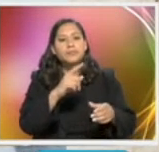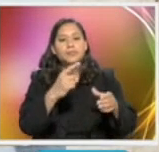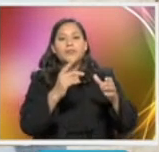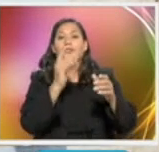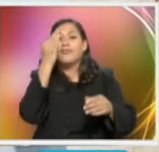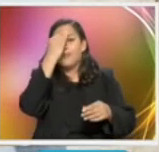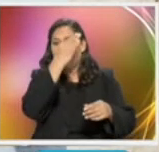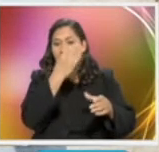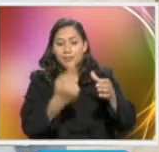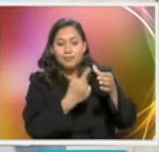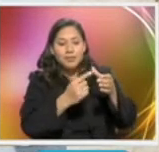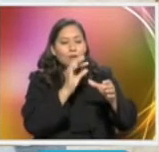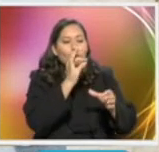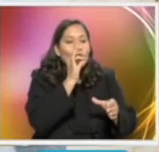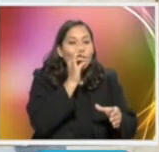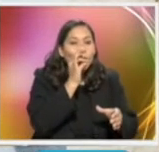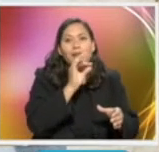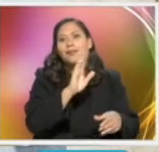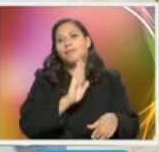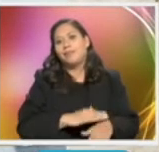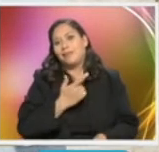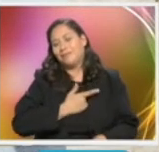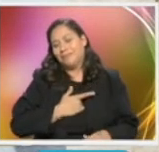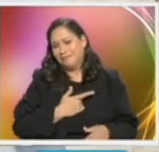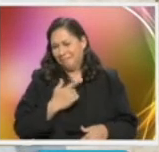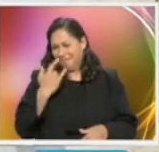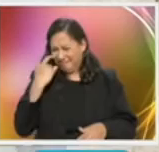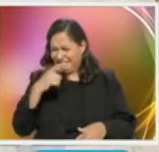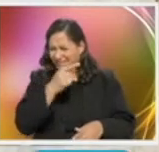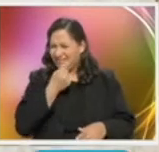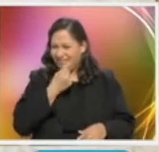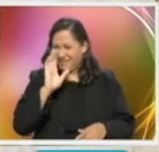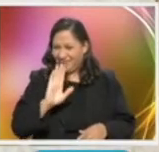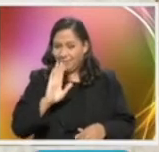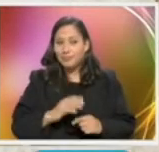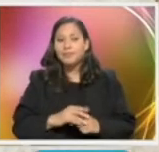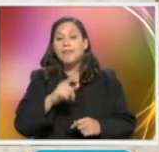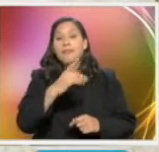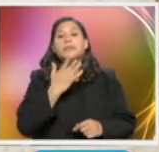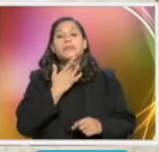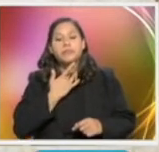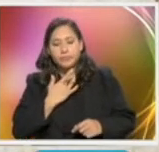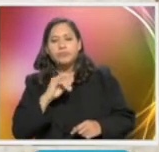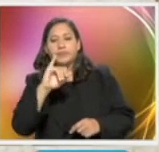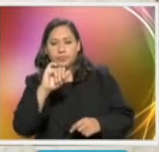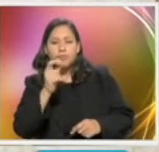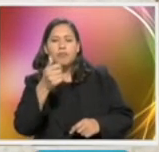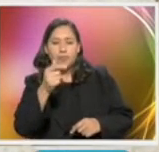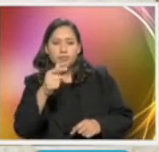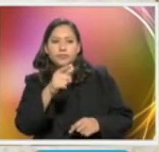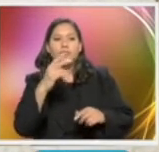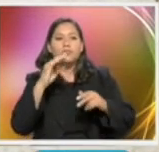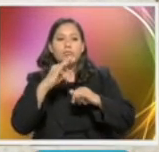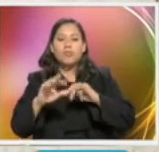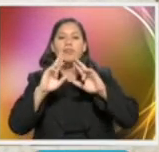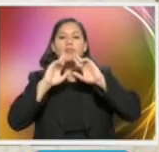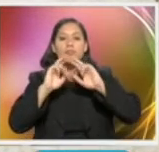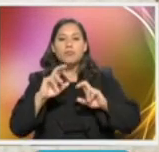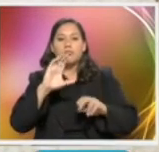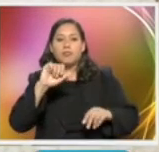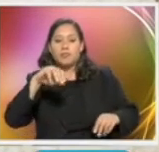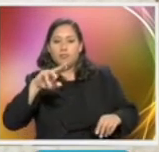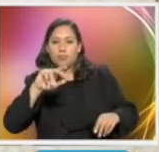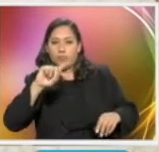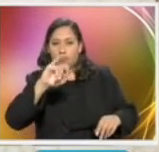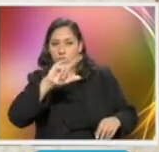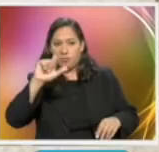malteadas de fresa. Curioso. Sí empezó a beber alcohol ya en los últimos años de su vida, estando en esta hacienda de Canutillo,